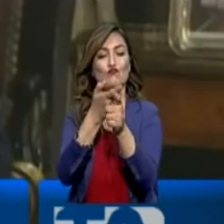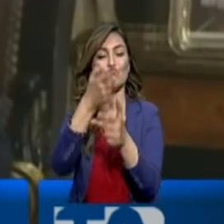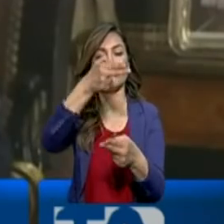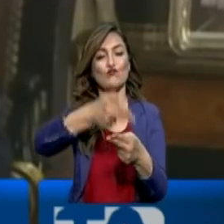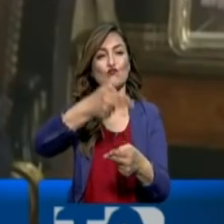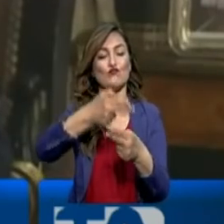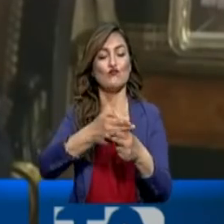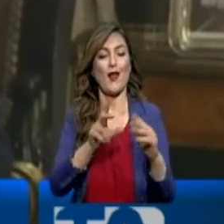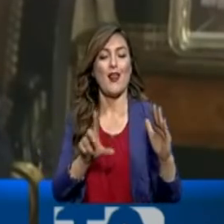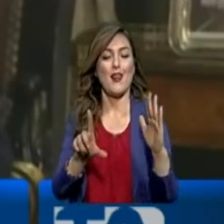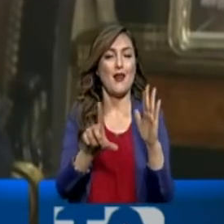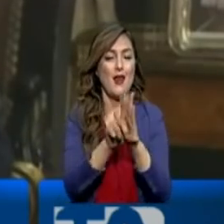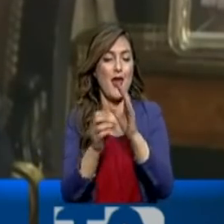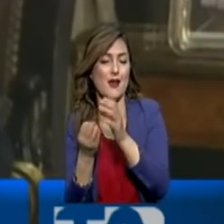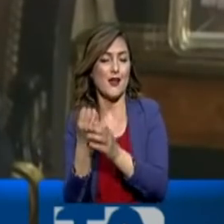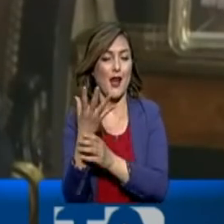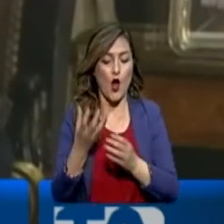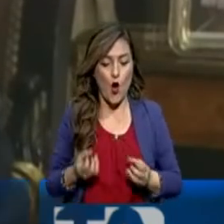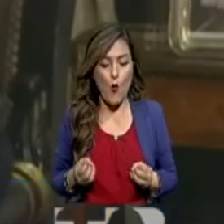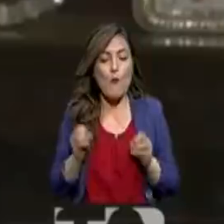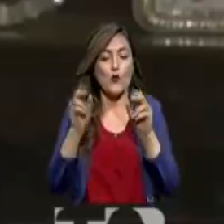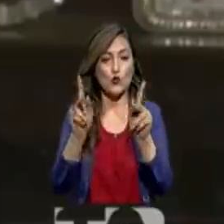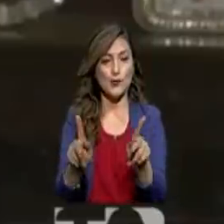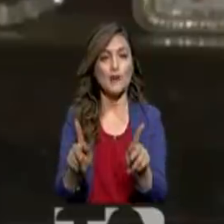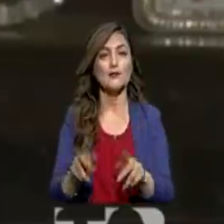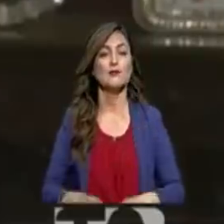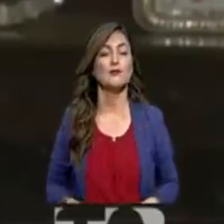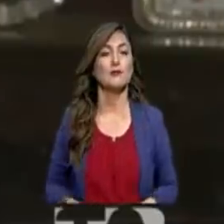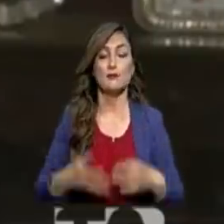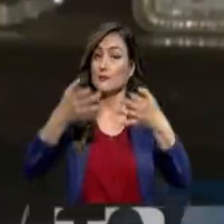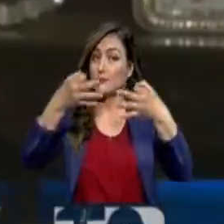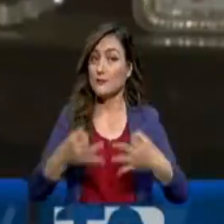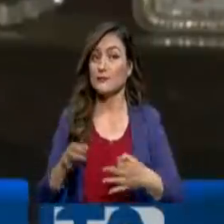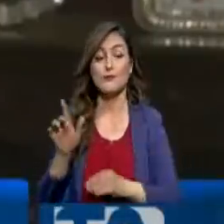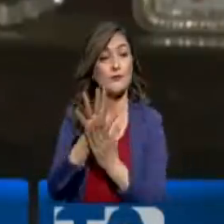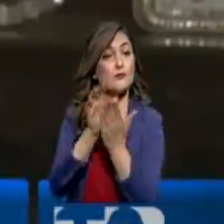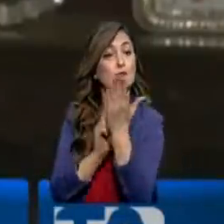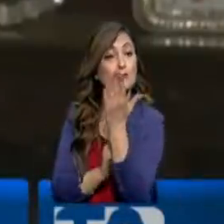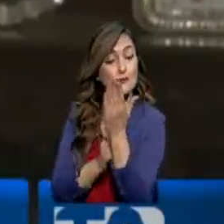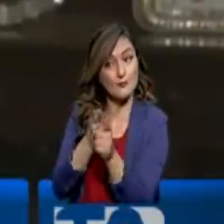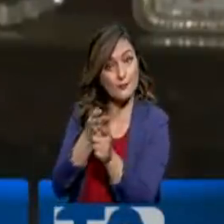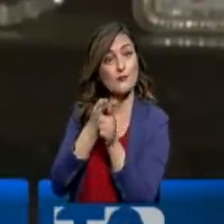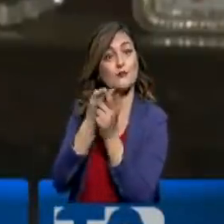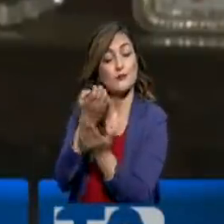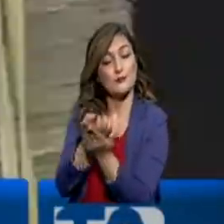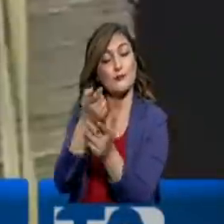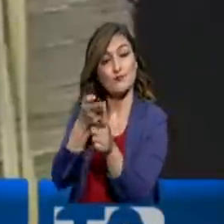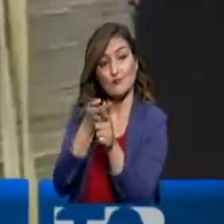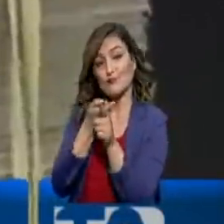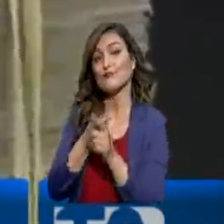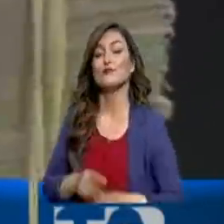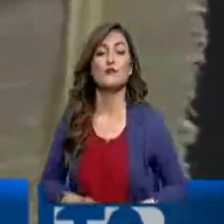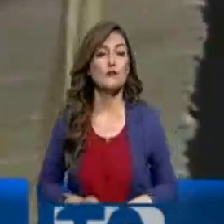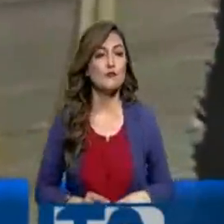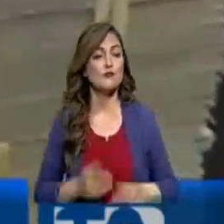nombre Ley de Creación de Oportunidades. Con esto queda confirmado. El proyecto irá con carácter de económico urgente. Se